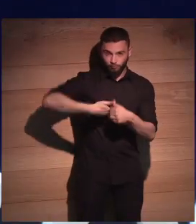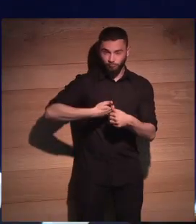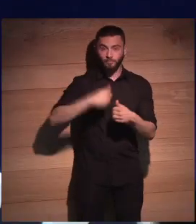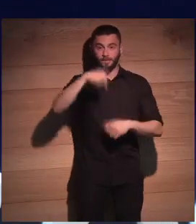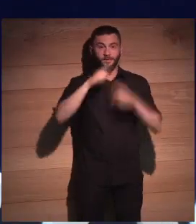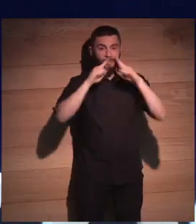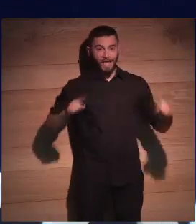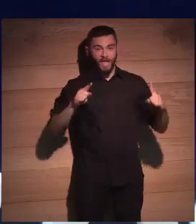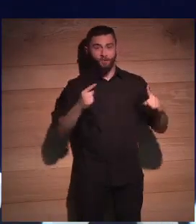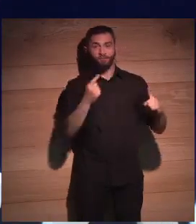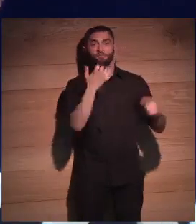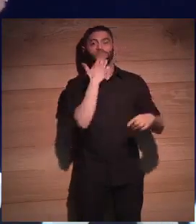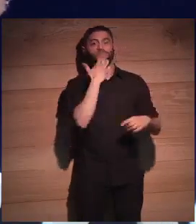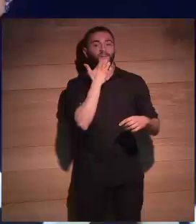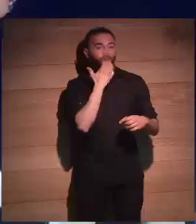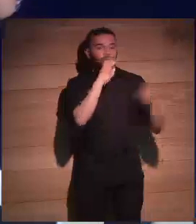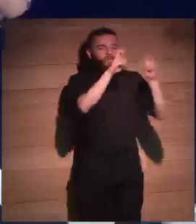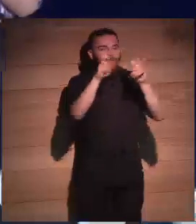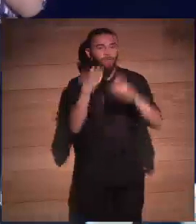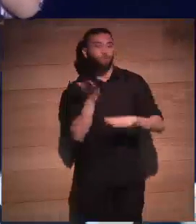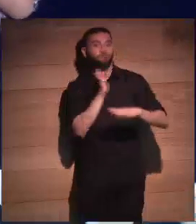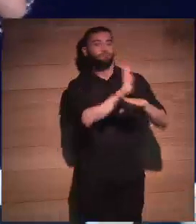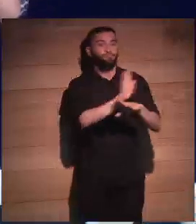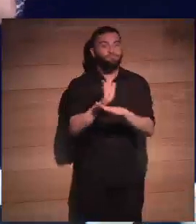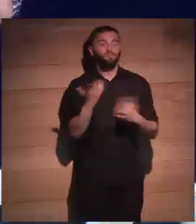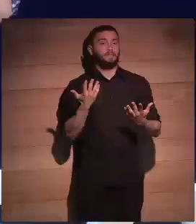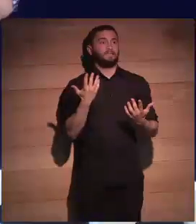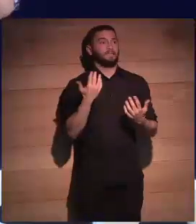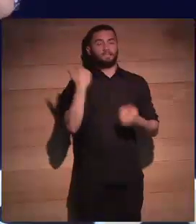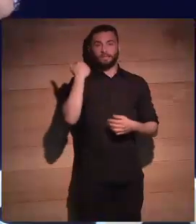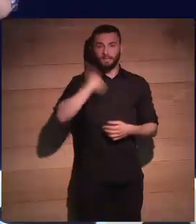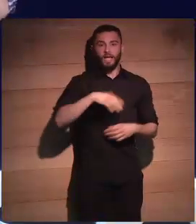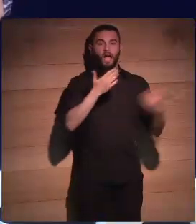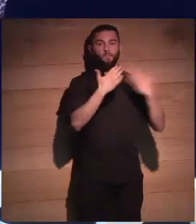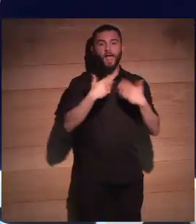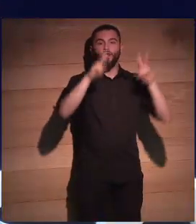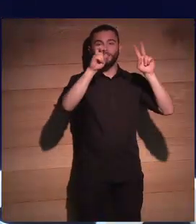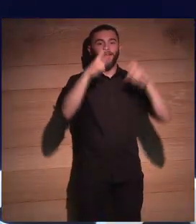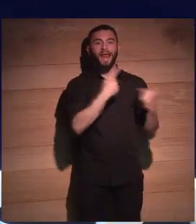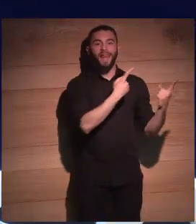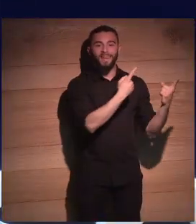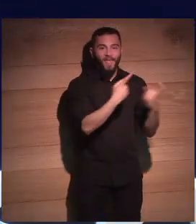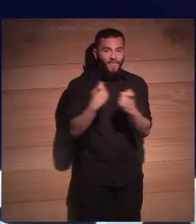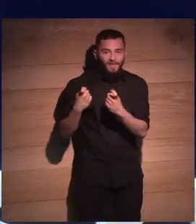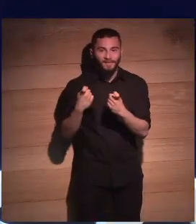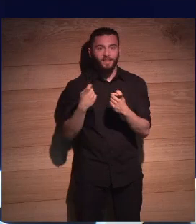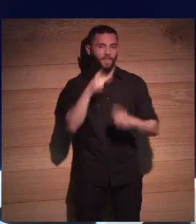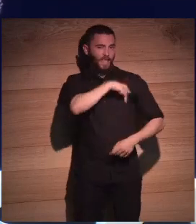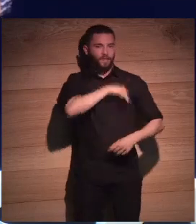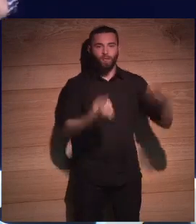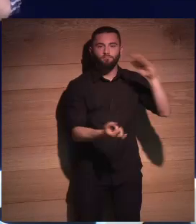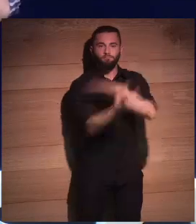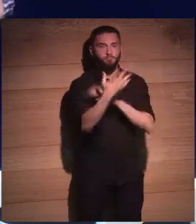en este año, como ejemplo de los temas que estamos tocando, hemos hablado sobre la necesidad de crear una